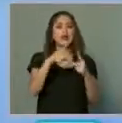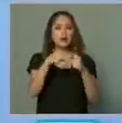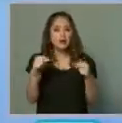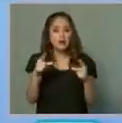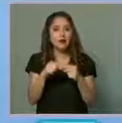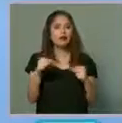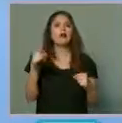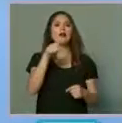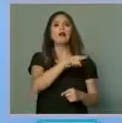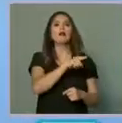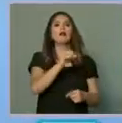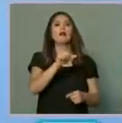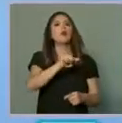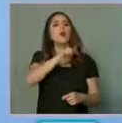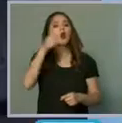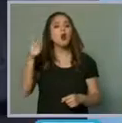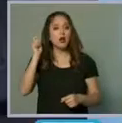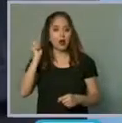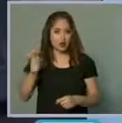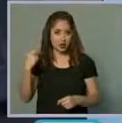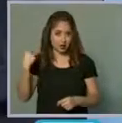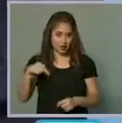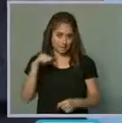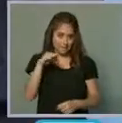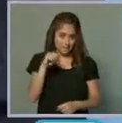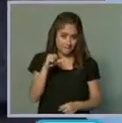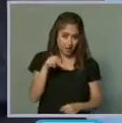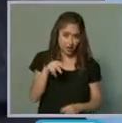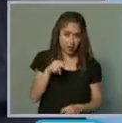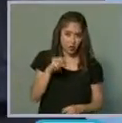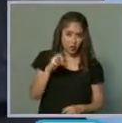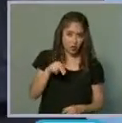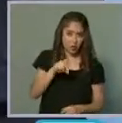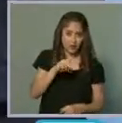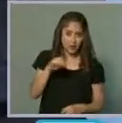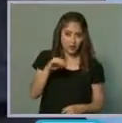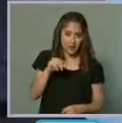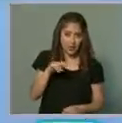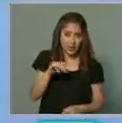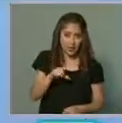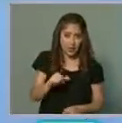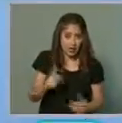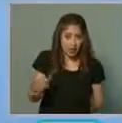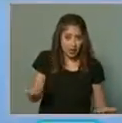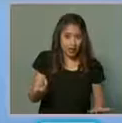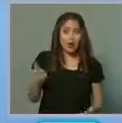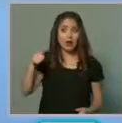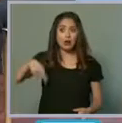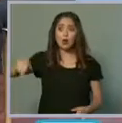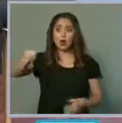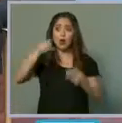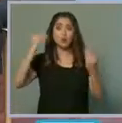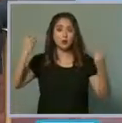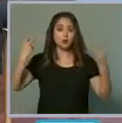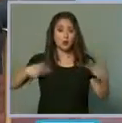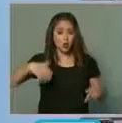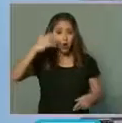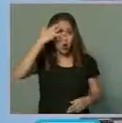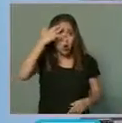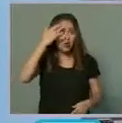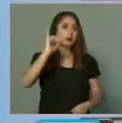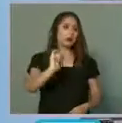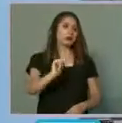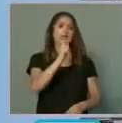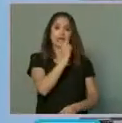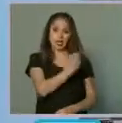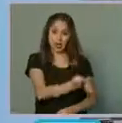viene lo del mantón de Manila. Por supuesto, por supuesto. no, Es Pamela, que es muy está. famoso lo Claro. del mantón Sí, de Manila, ¿no? Exactamente, el mantón de Manila